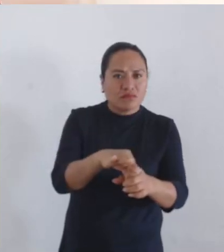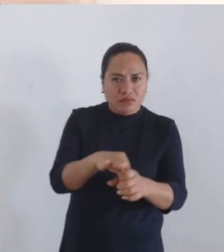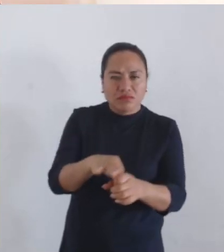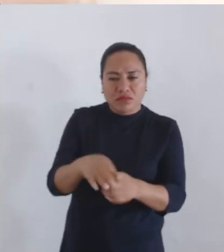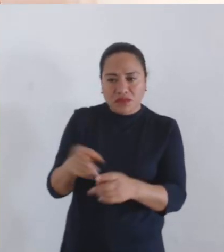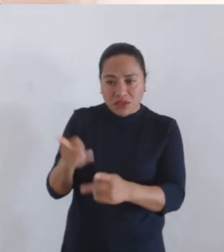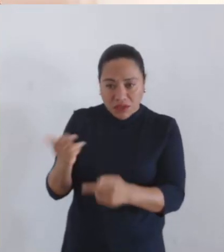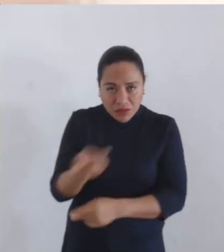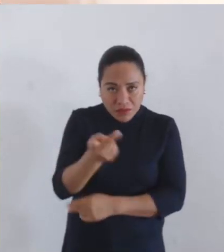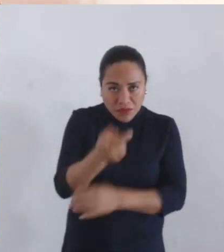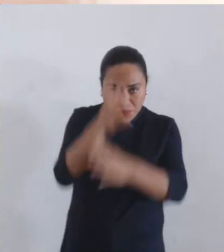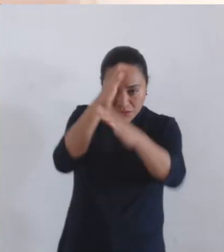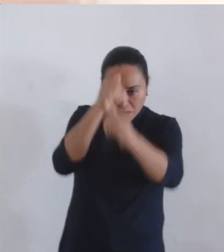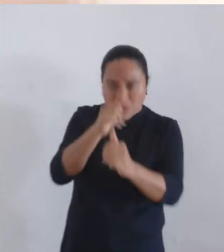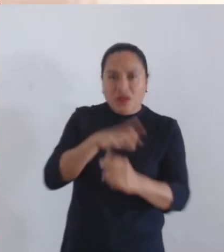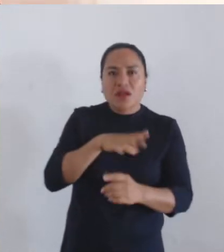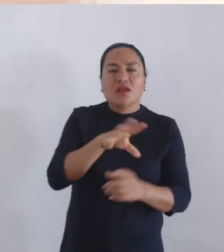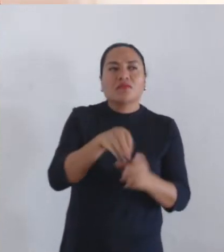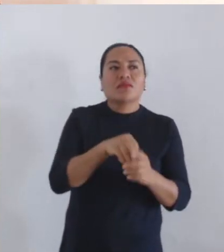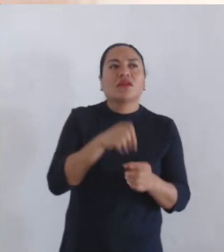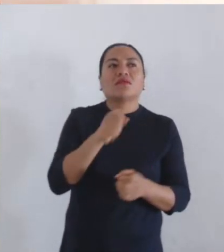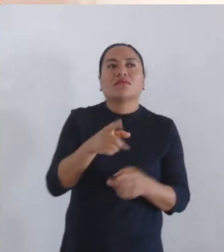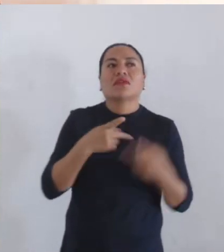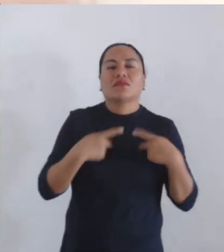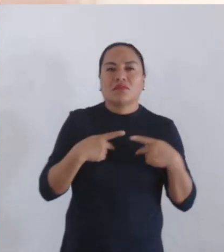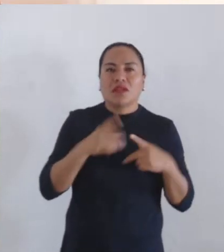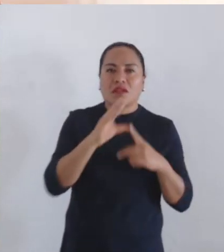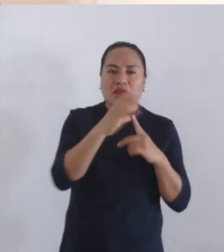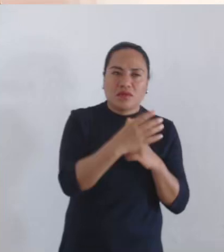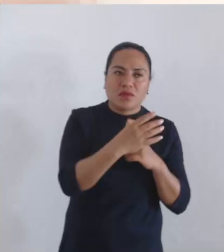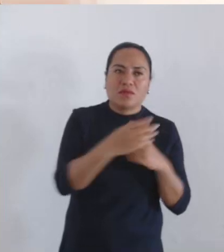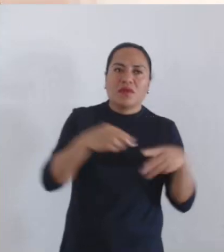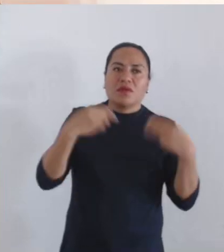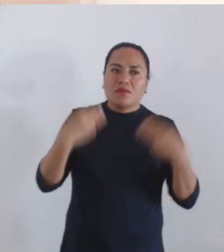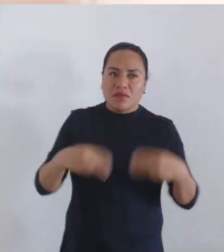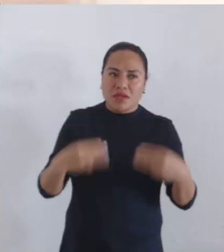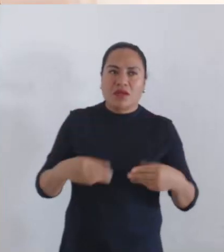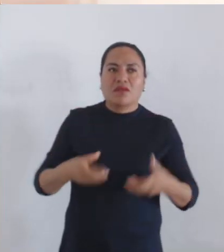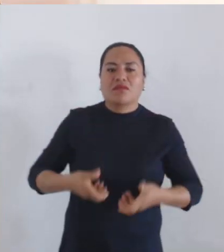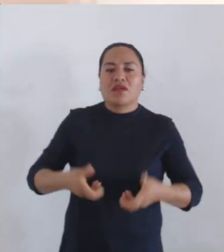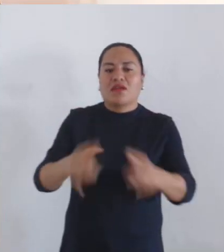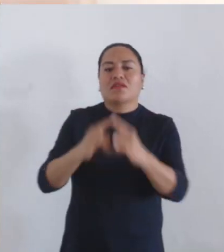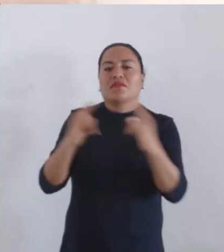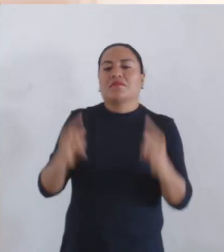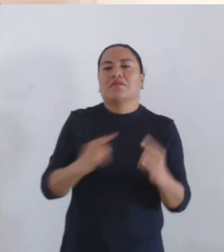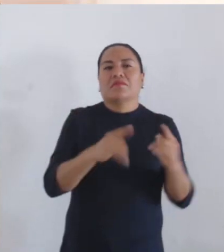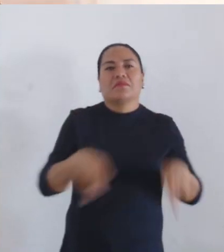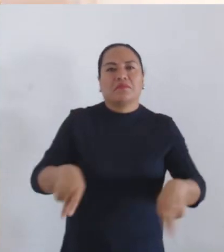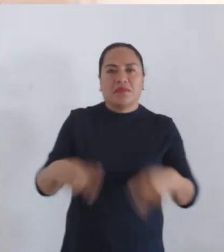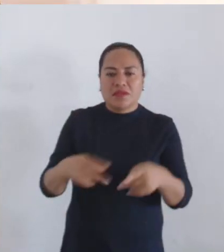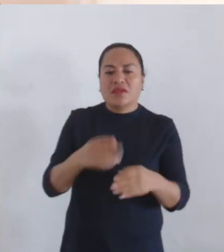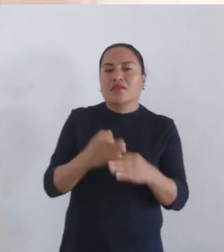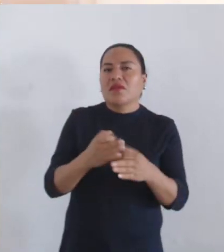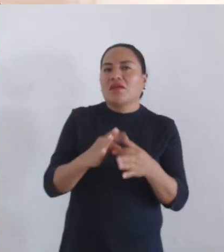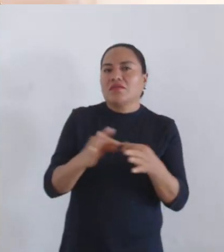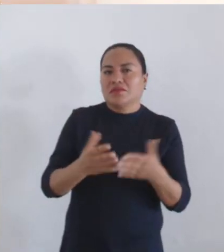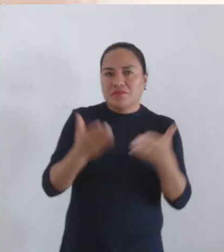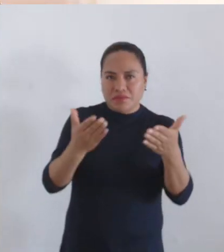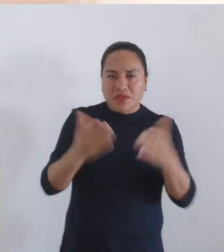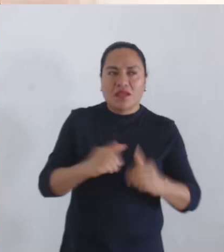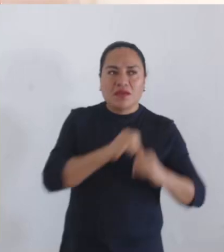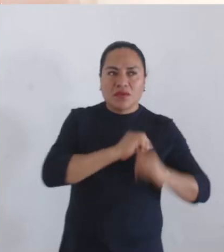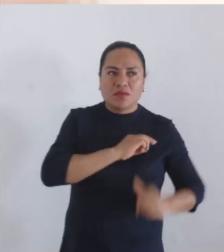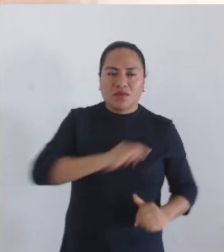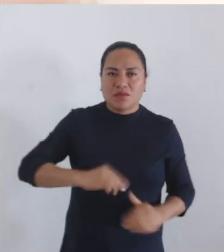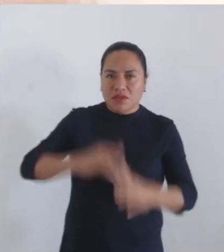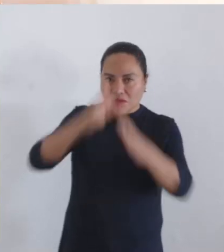se pregunta si es de aprobarte el dictamen emitido por la Comisión de Mercados y Comercio en Vía Pública, con el que se acaba de dar cuenta. Quienes estén